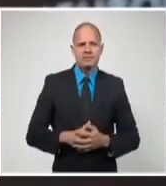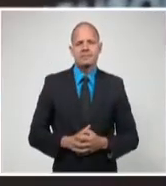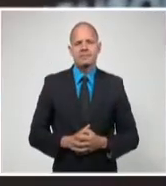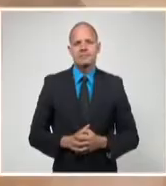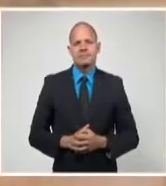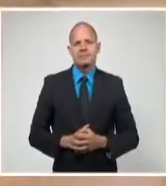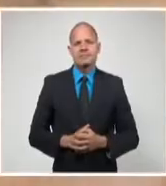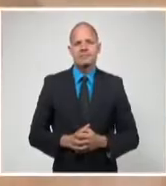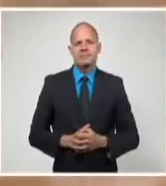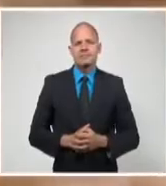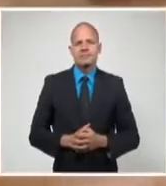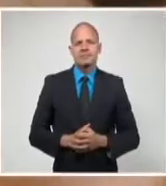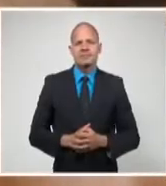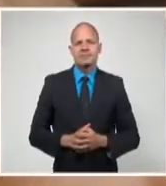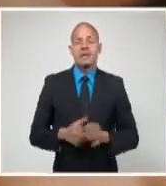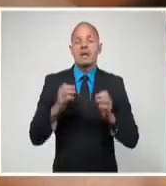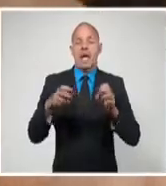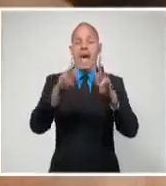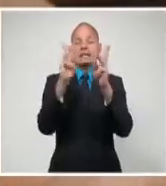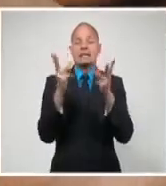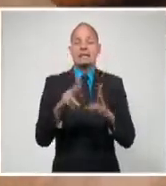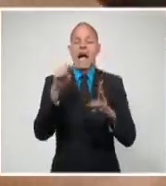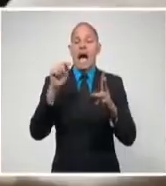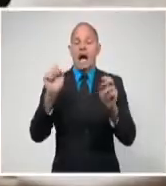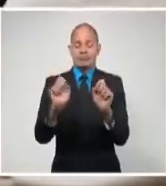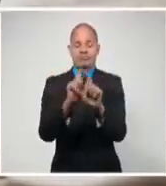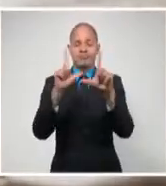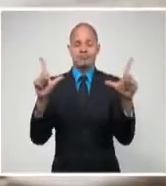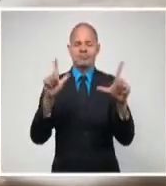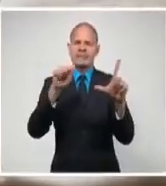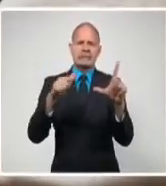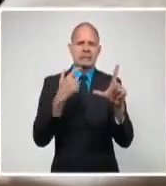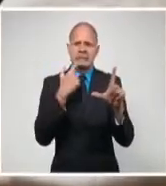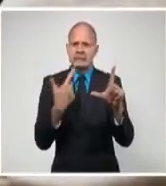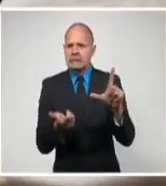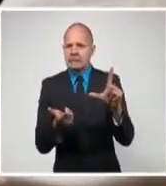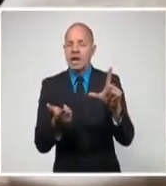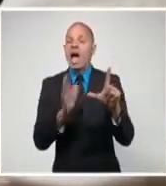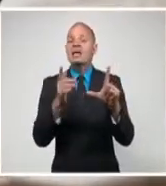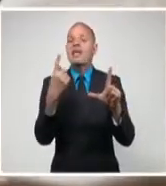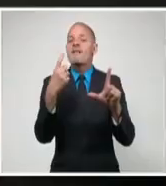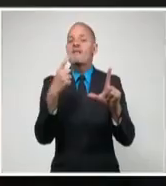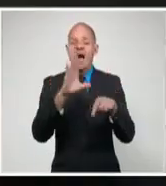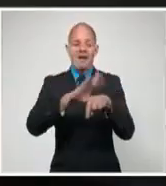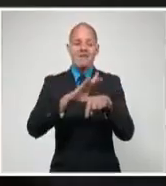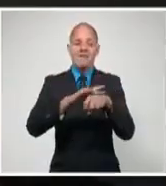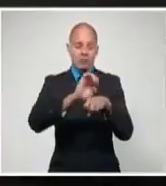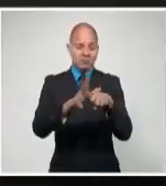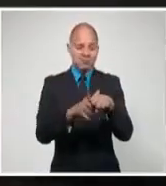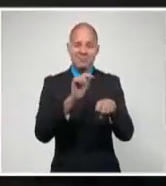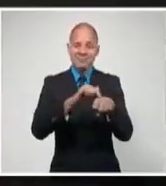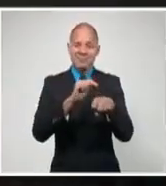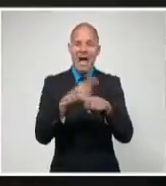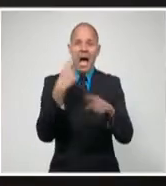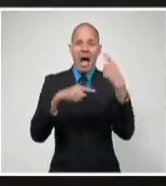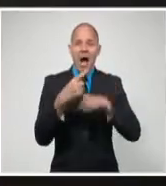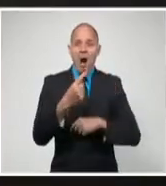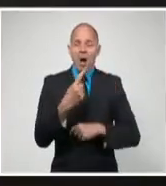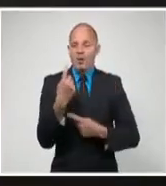Códigos abiertos disponibles en Internet permitieron diseñar dos tipos de ventiladores pulmonares. En el caso del modelo